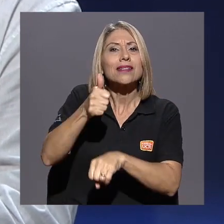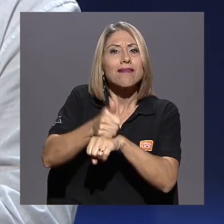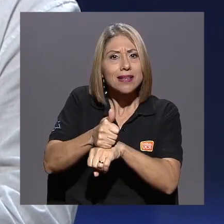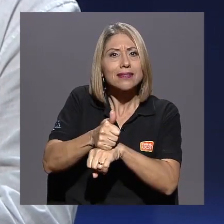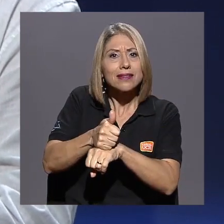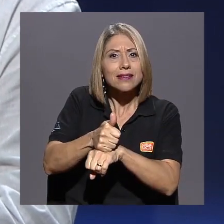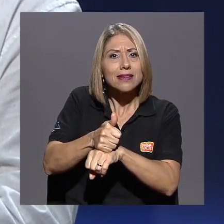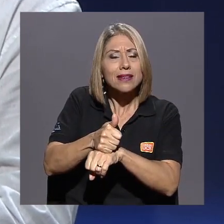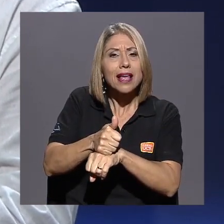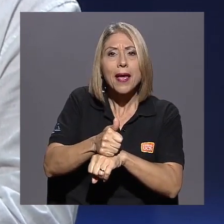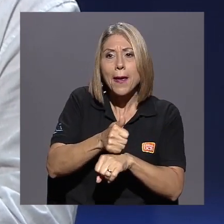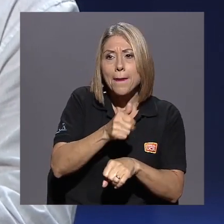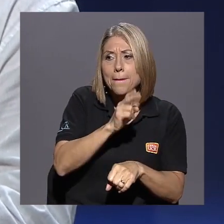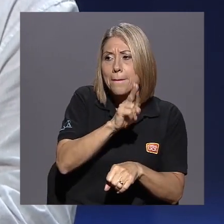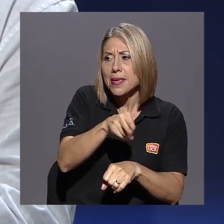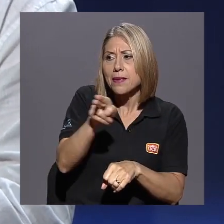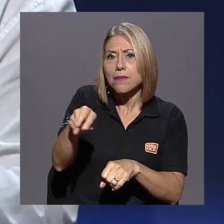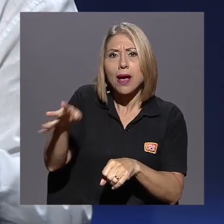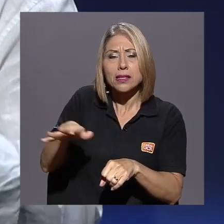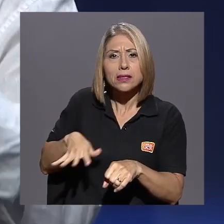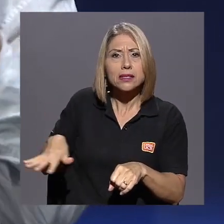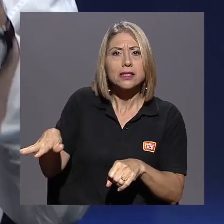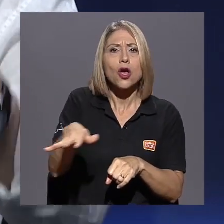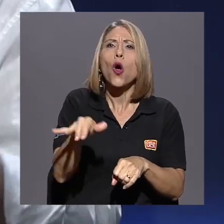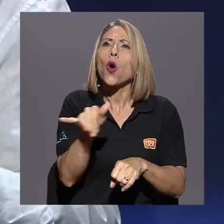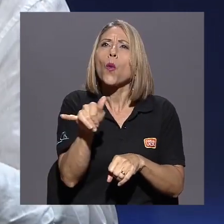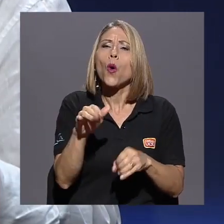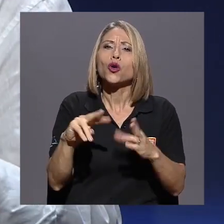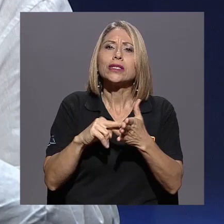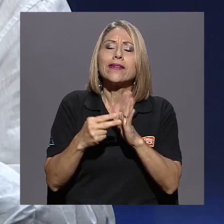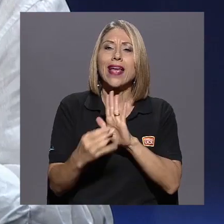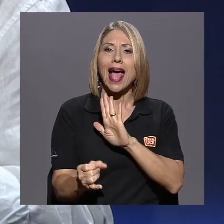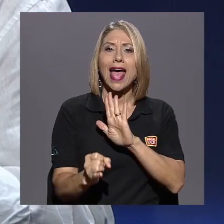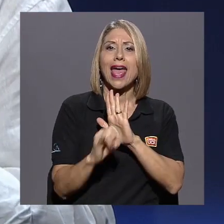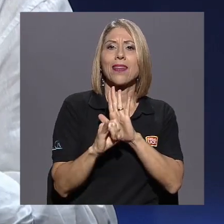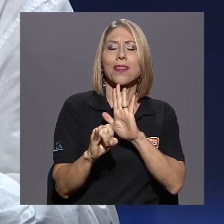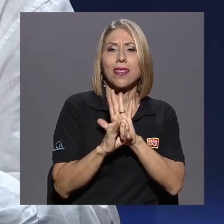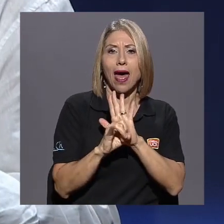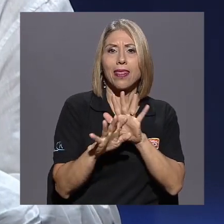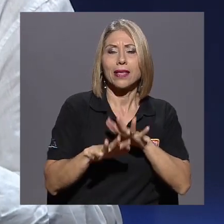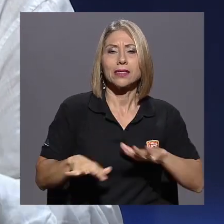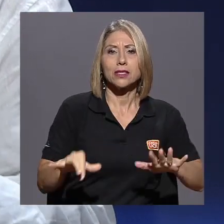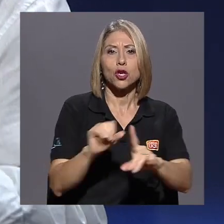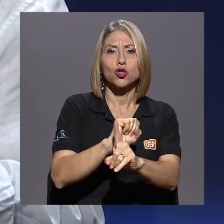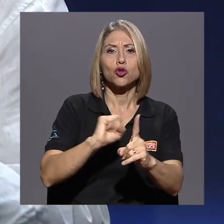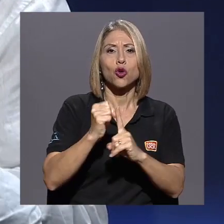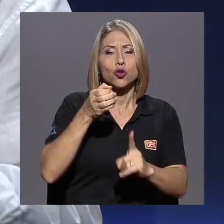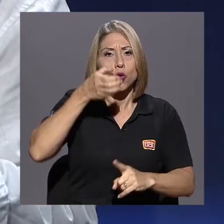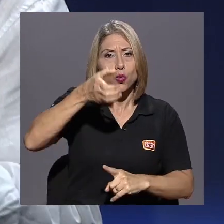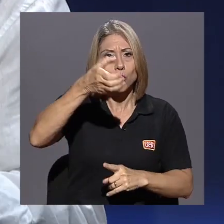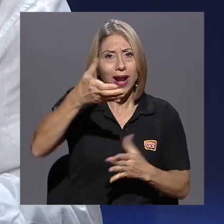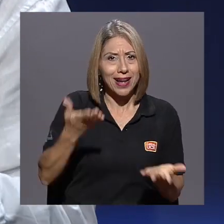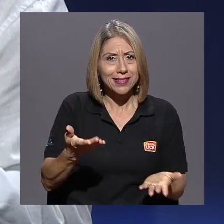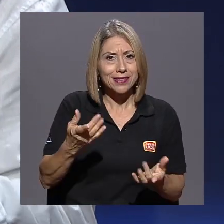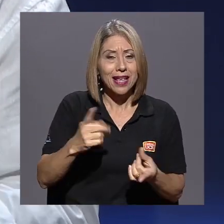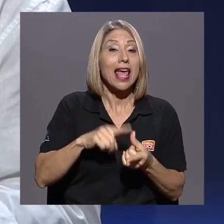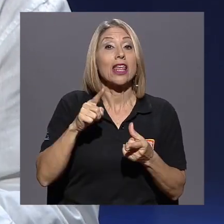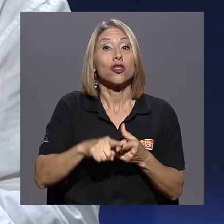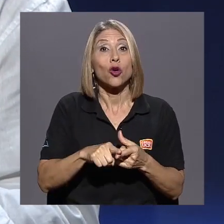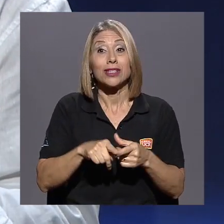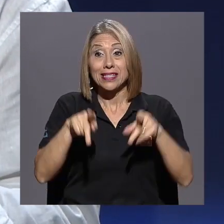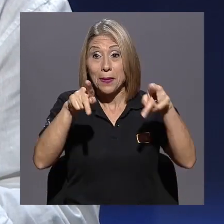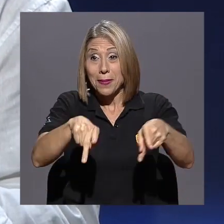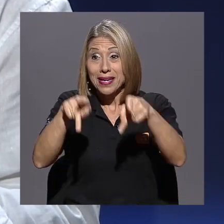construcciones como algo que se refiere a entidades socioculturales entonces los sujetos de los derechos los